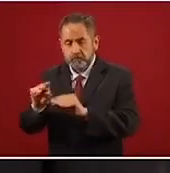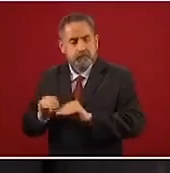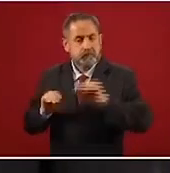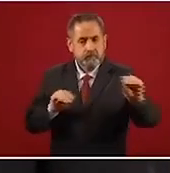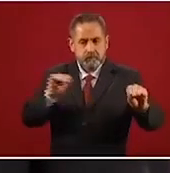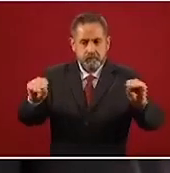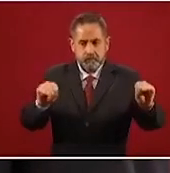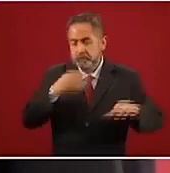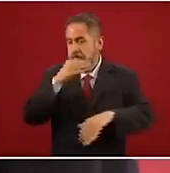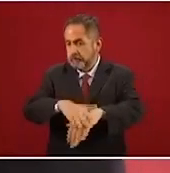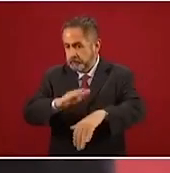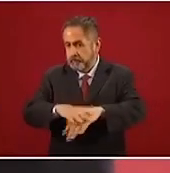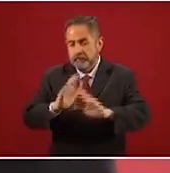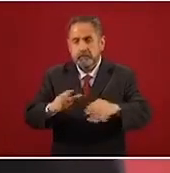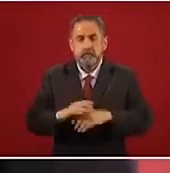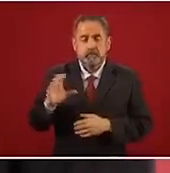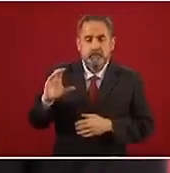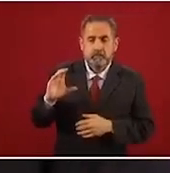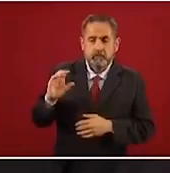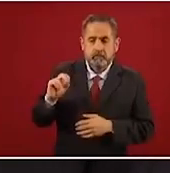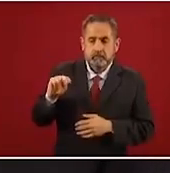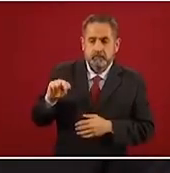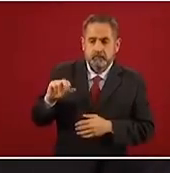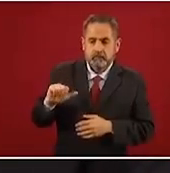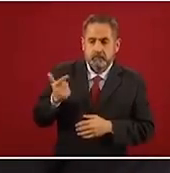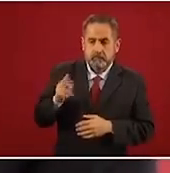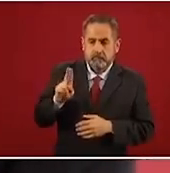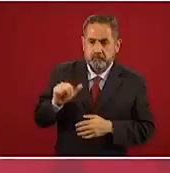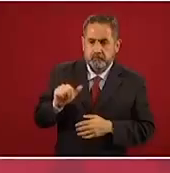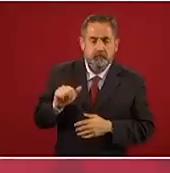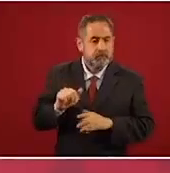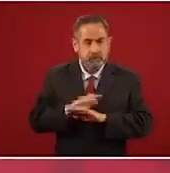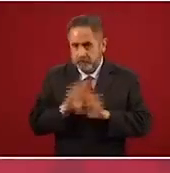Les informo que ya Conagua ya se